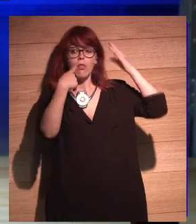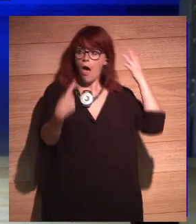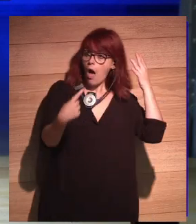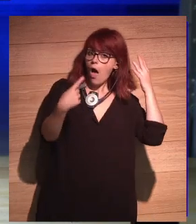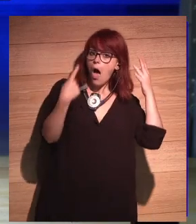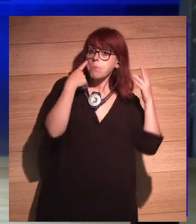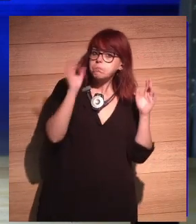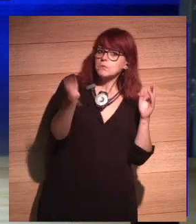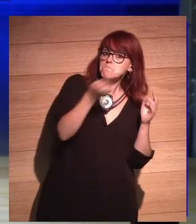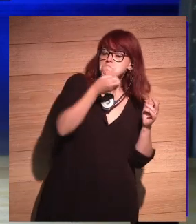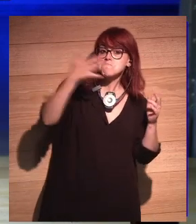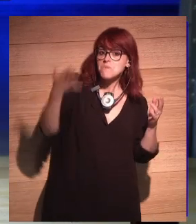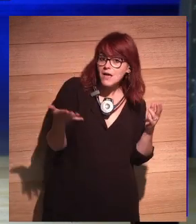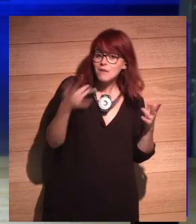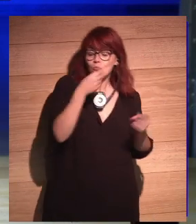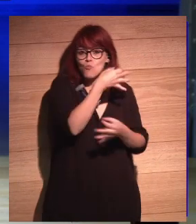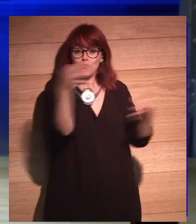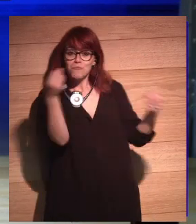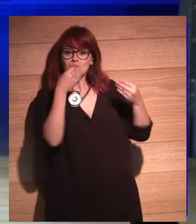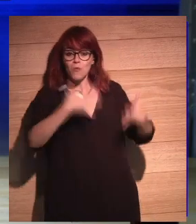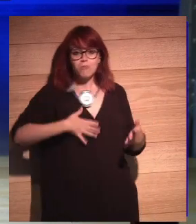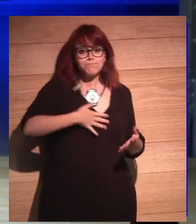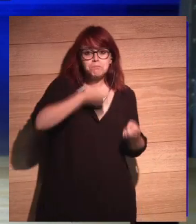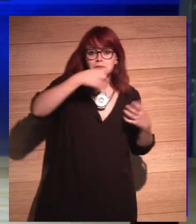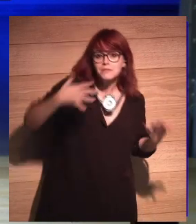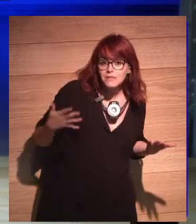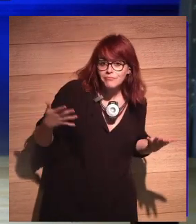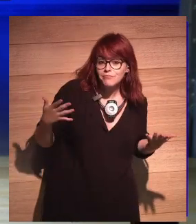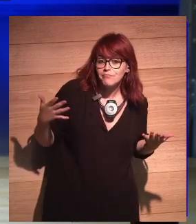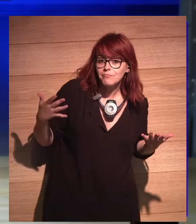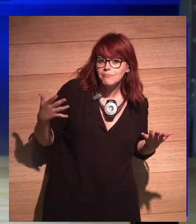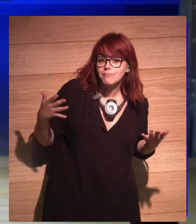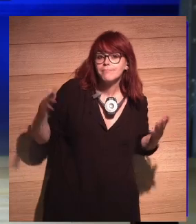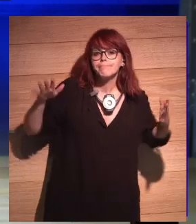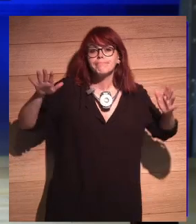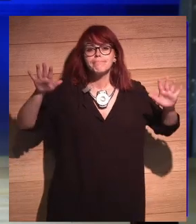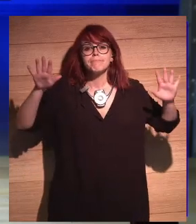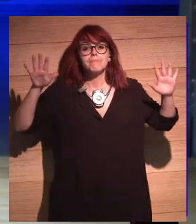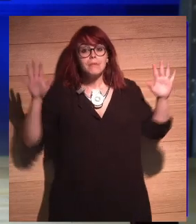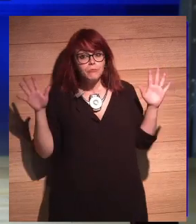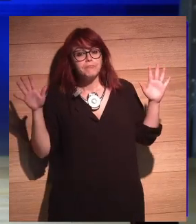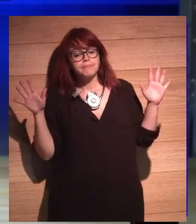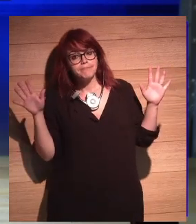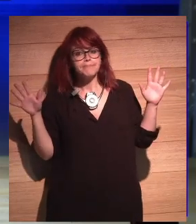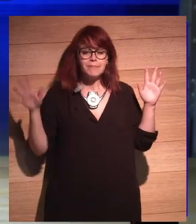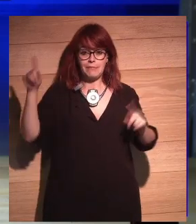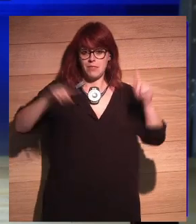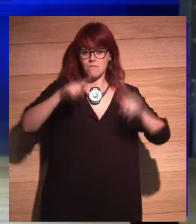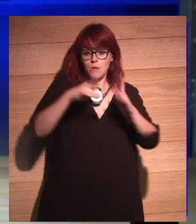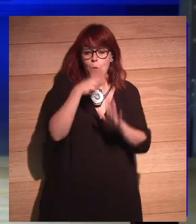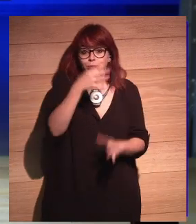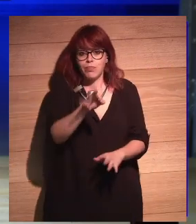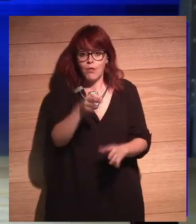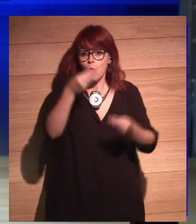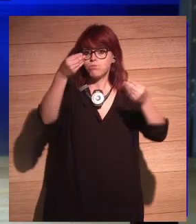pues mira, sí, es algo estupendo, una experiencia muy buena. Pero puede no ser